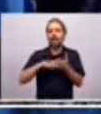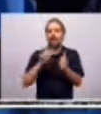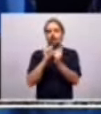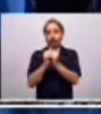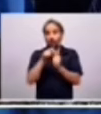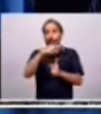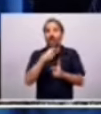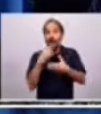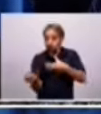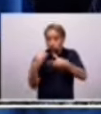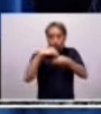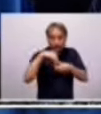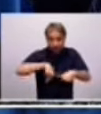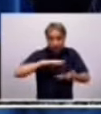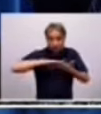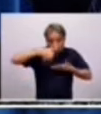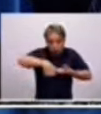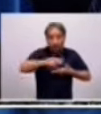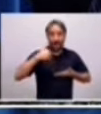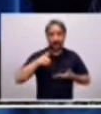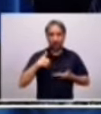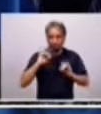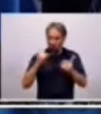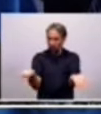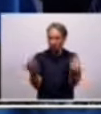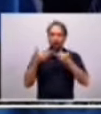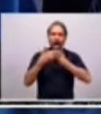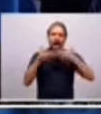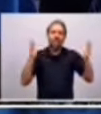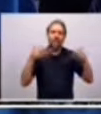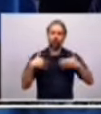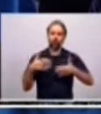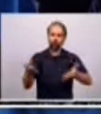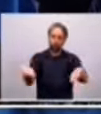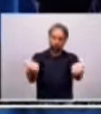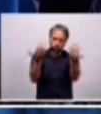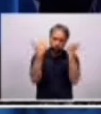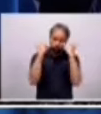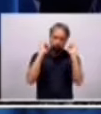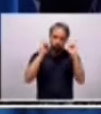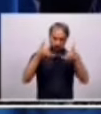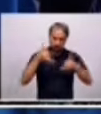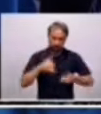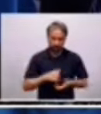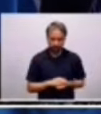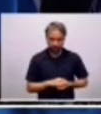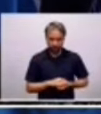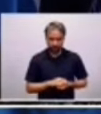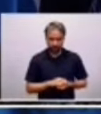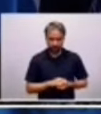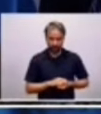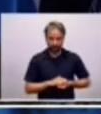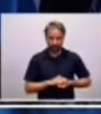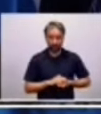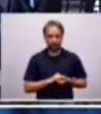el pueblo, el humor social, lo que pasa es que es difícil medirlo. Es decir, tiene que ver esto con cuándo se llama un paro. A lo mejor el día de hoy,